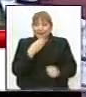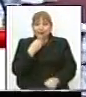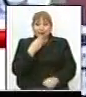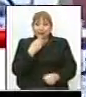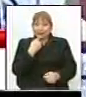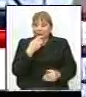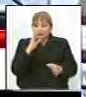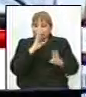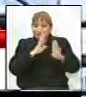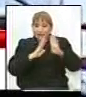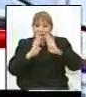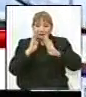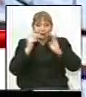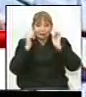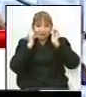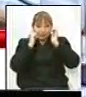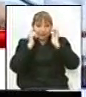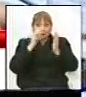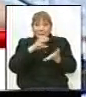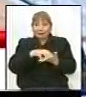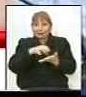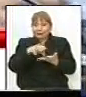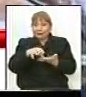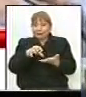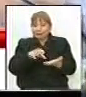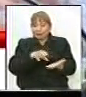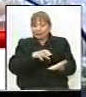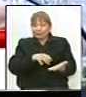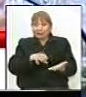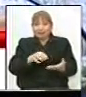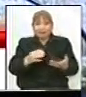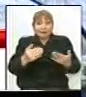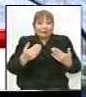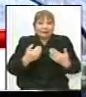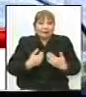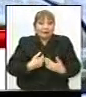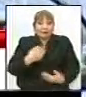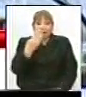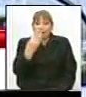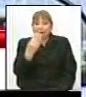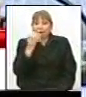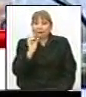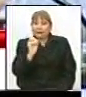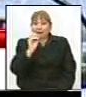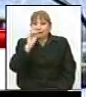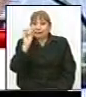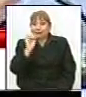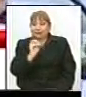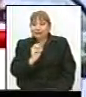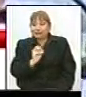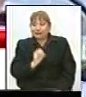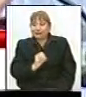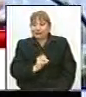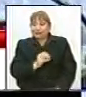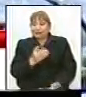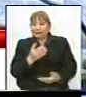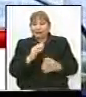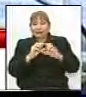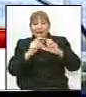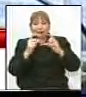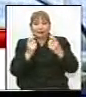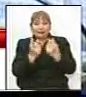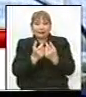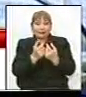qué preocupante de que en la ciudad, que casi tiene un 40% de la población, se vaya a dar la coyuntura que un partido